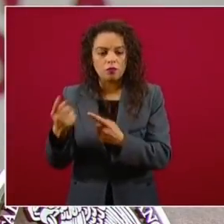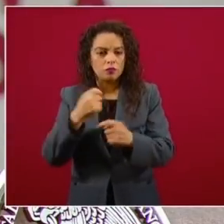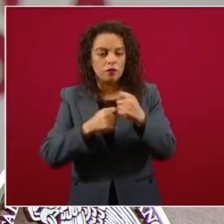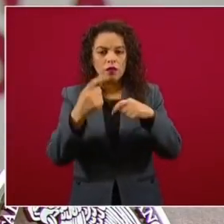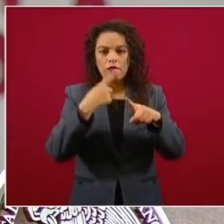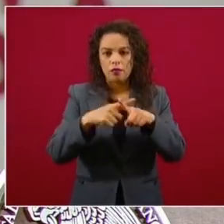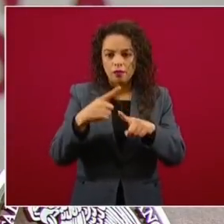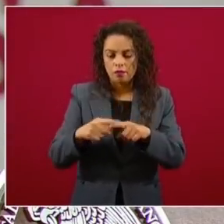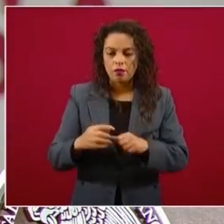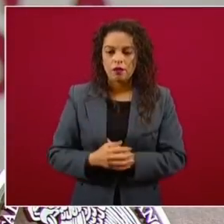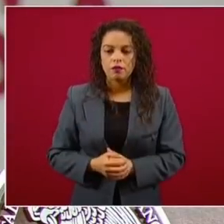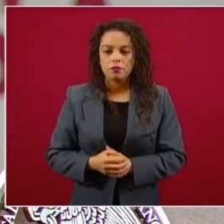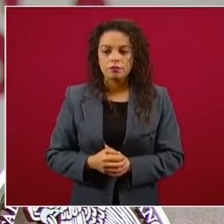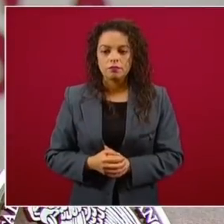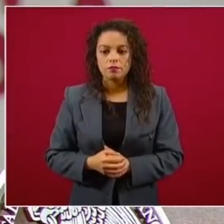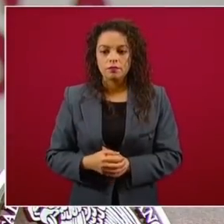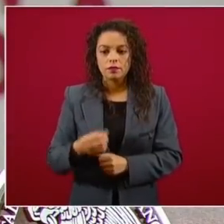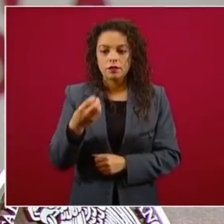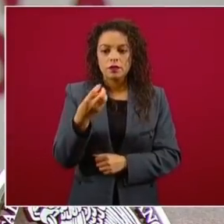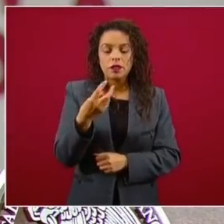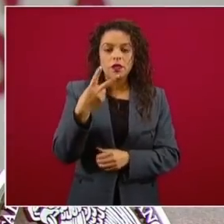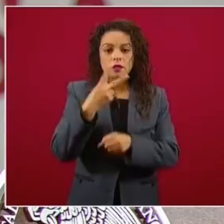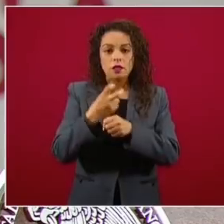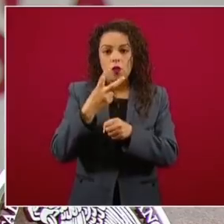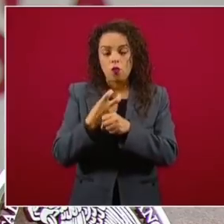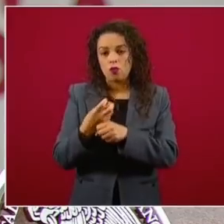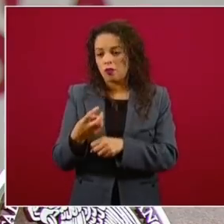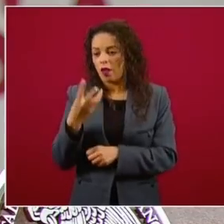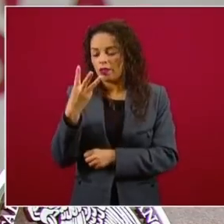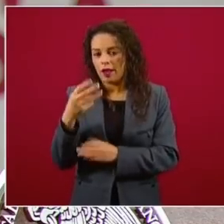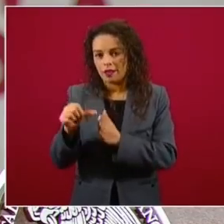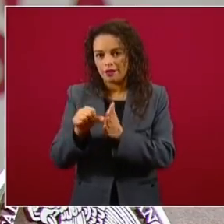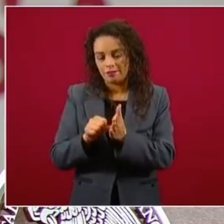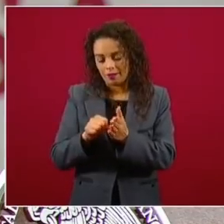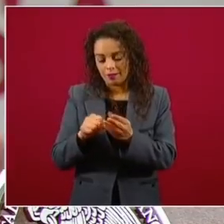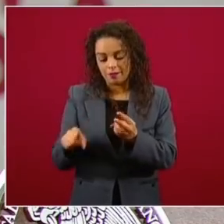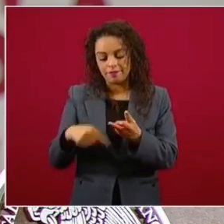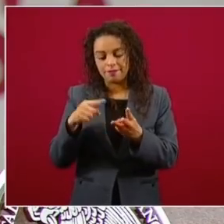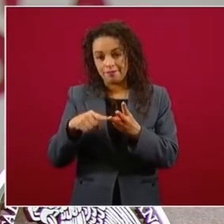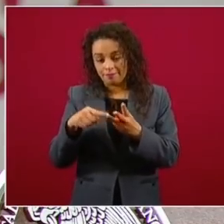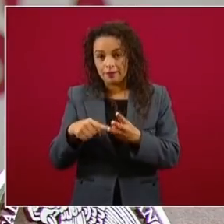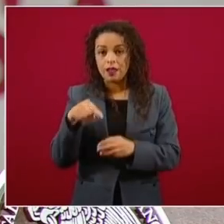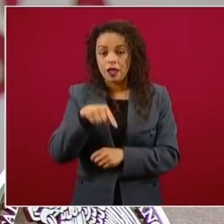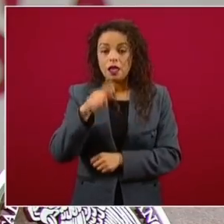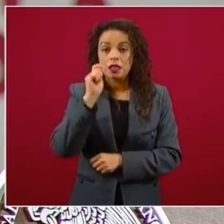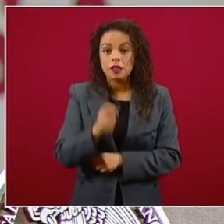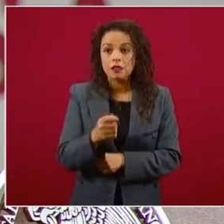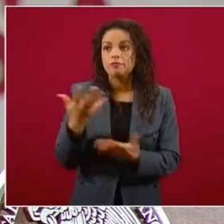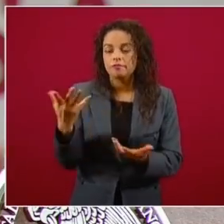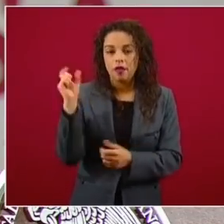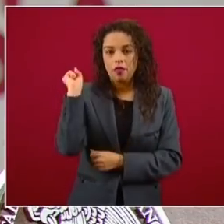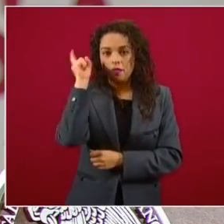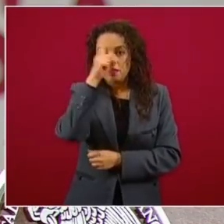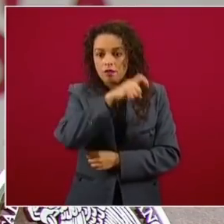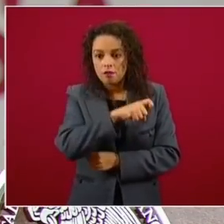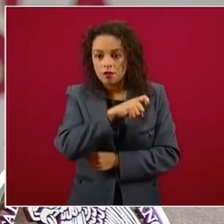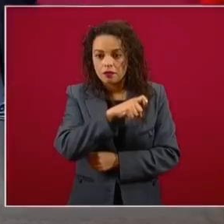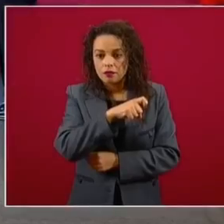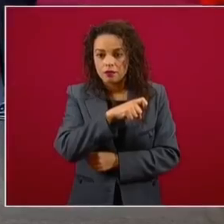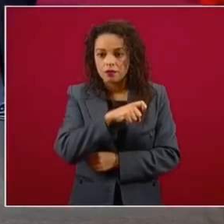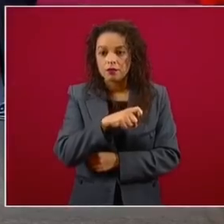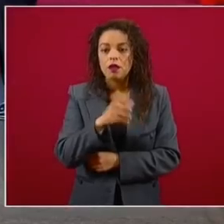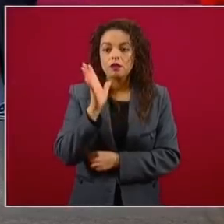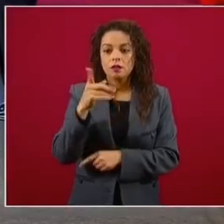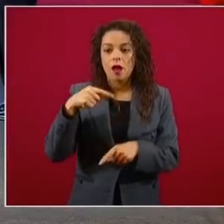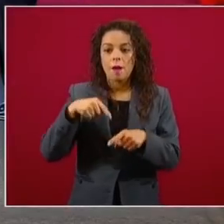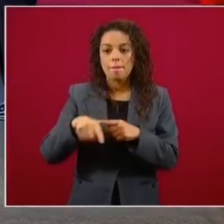la del segundo trimestre, del 18.7%, pero ya hay un rebote muy importante, un rebote asimétrico, una V asimétrica, pero es un